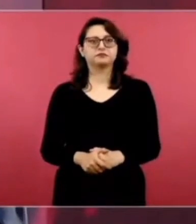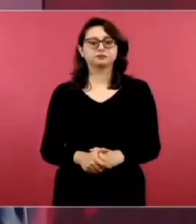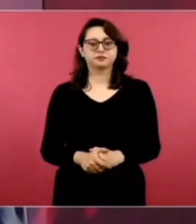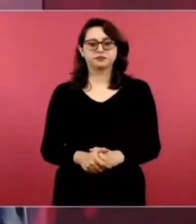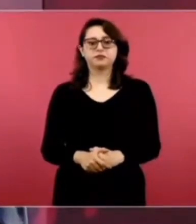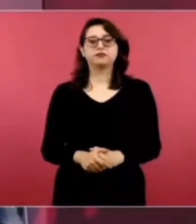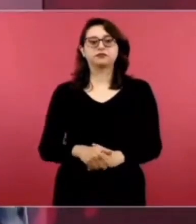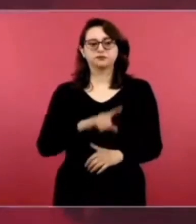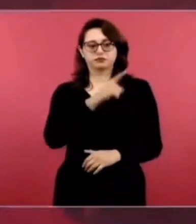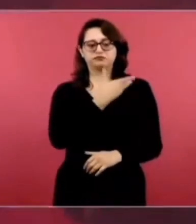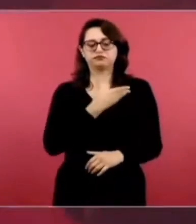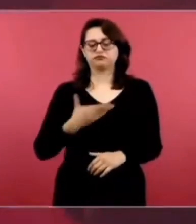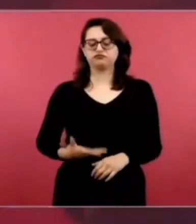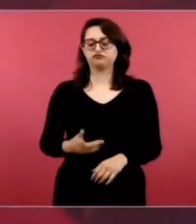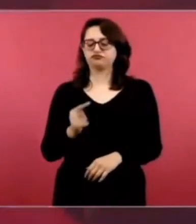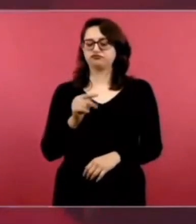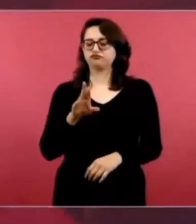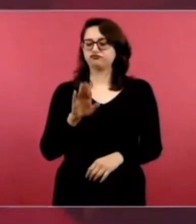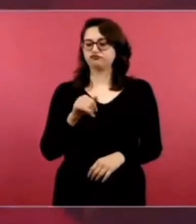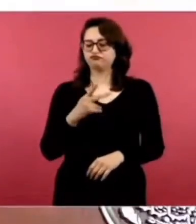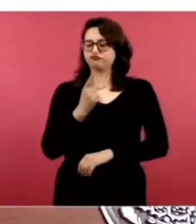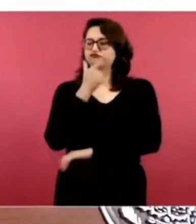Y dijo el presidente Trump